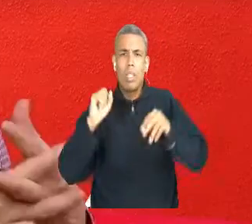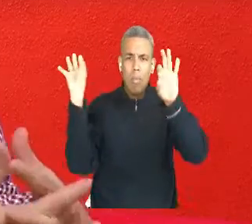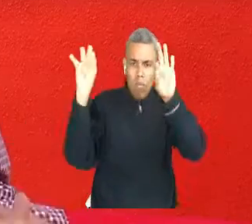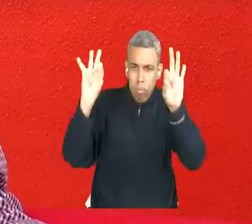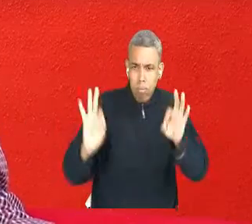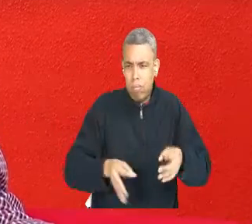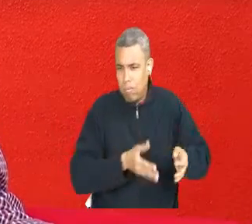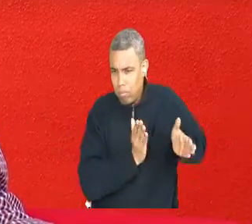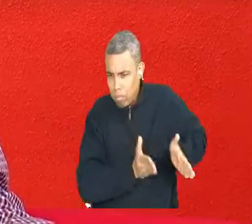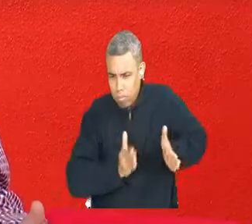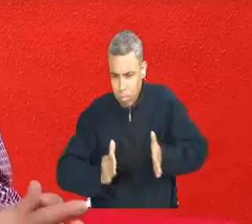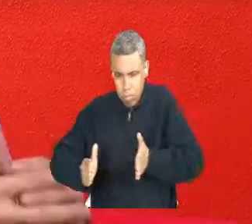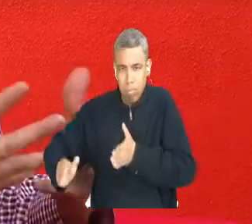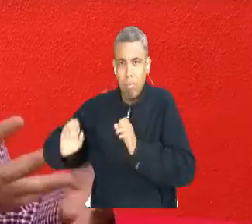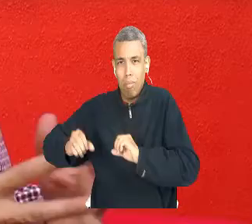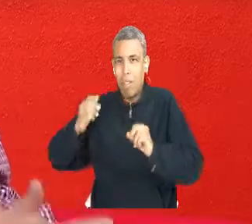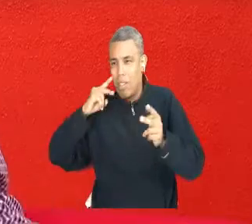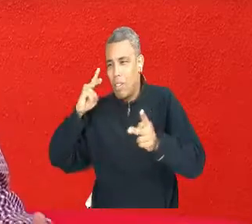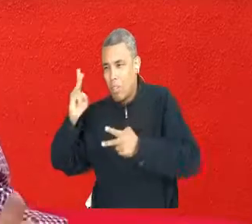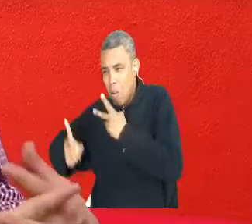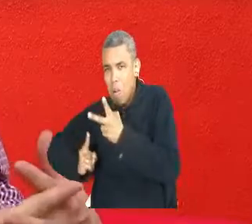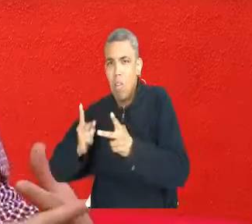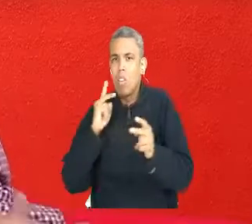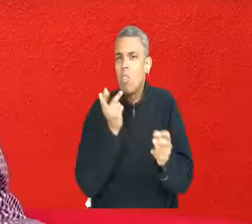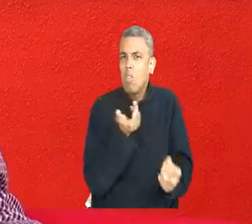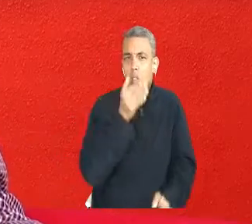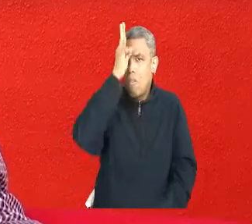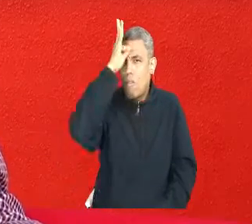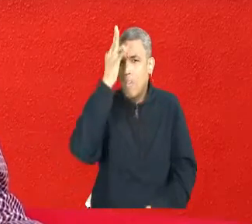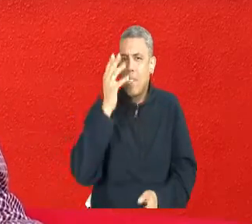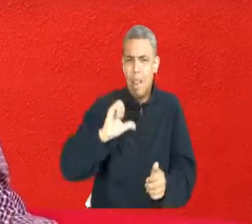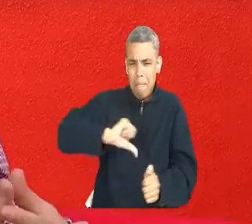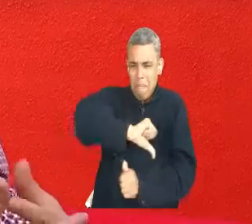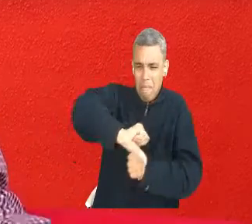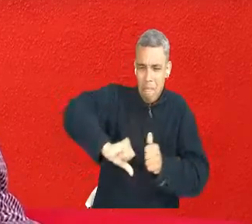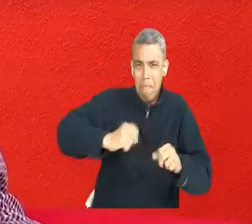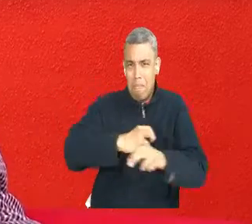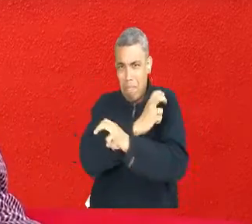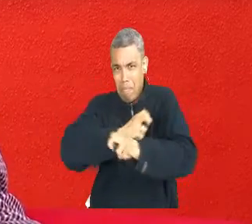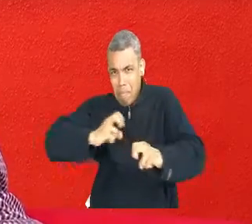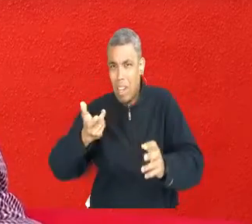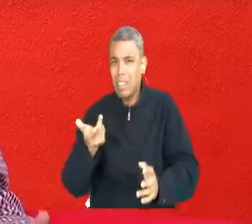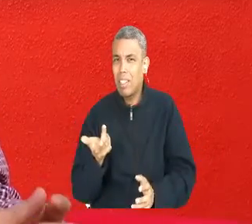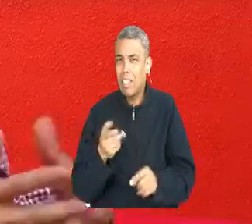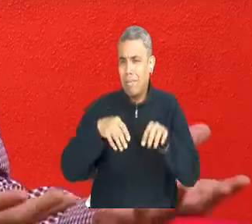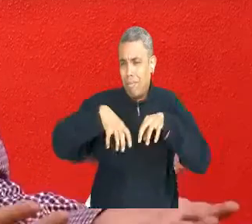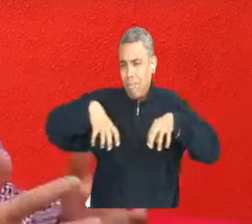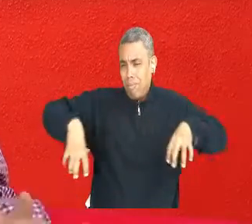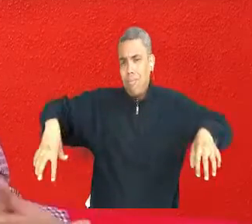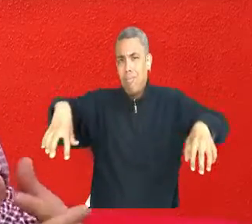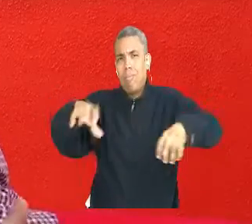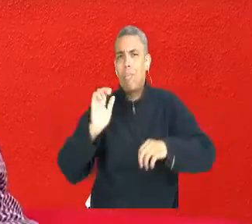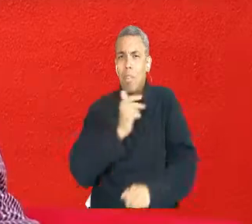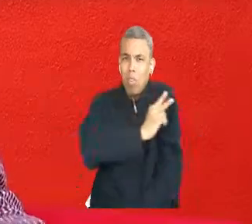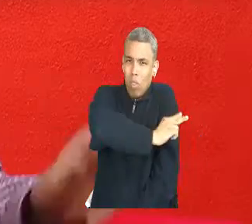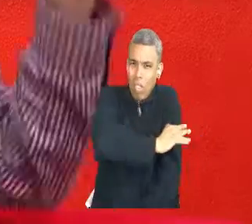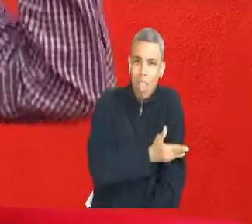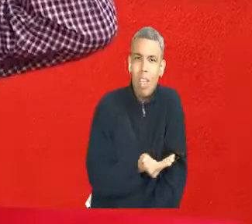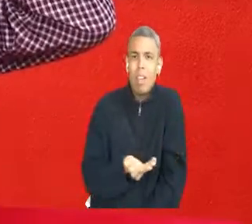todo lo que podemos aportar para el turismo los hospitales los parques las clínicas los hoteles los